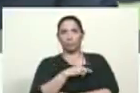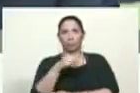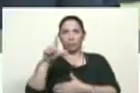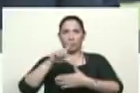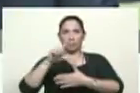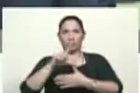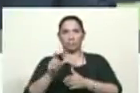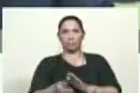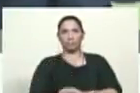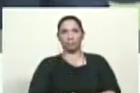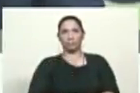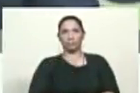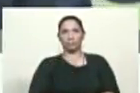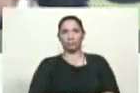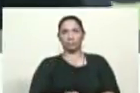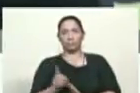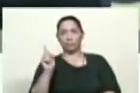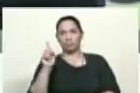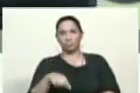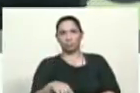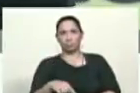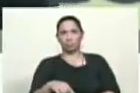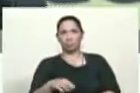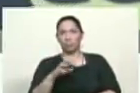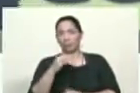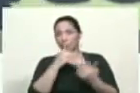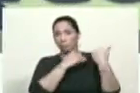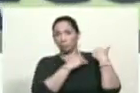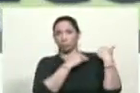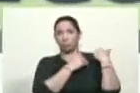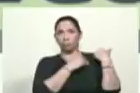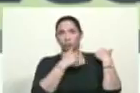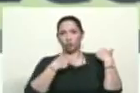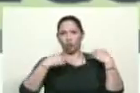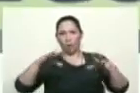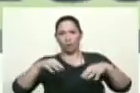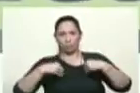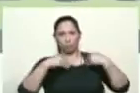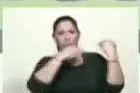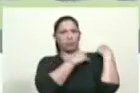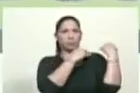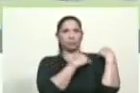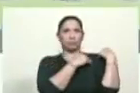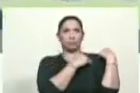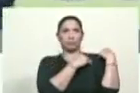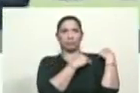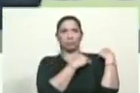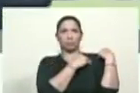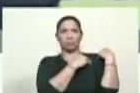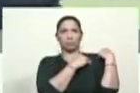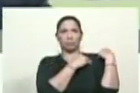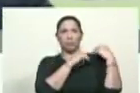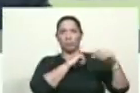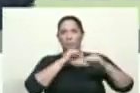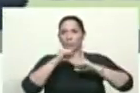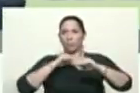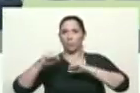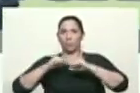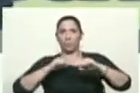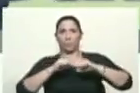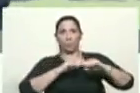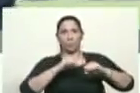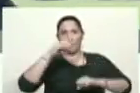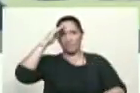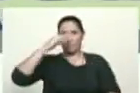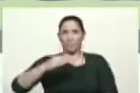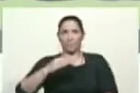América. Y además de eso, la responsabilidad. Yo asumo la responsabilidad de este movimiento